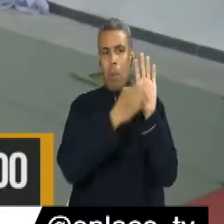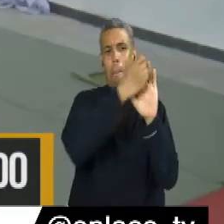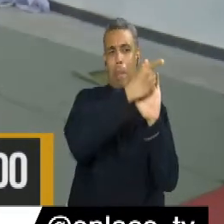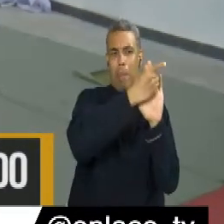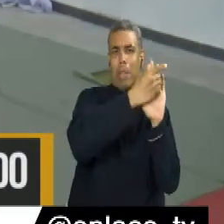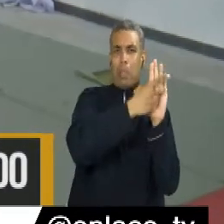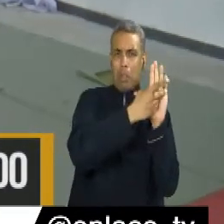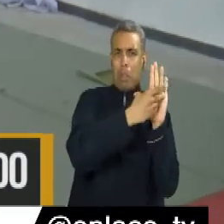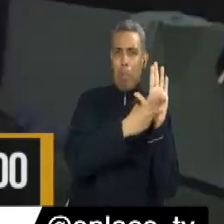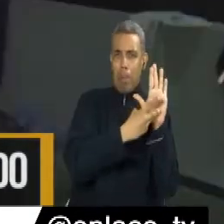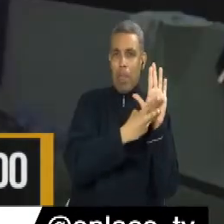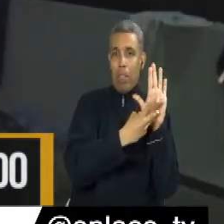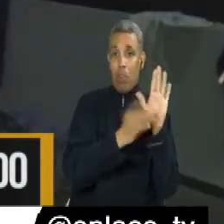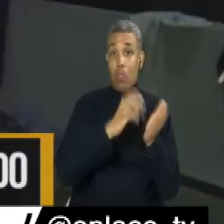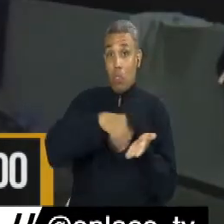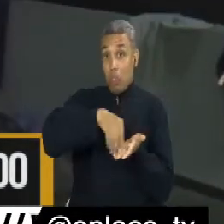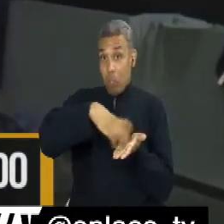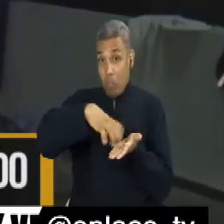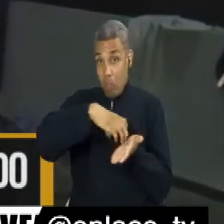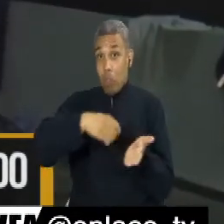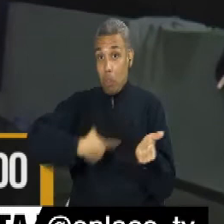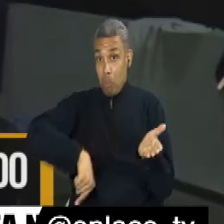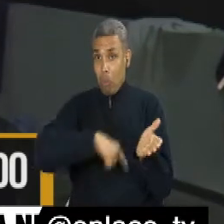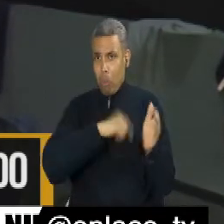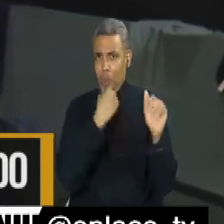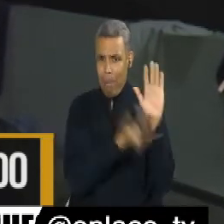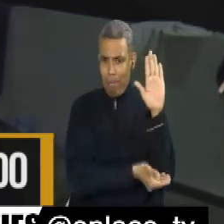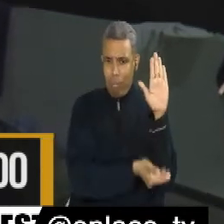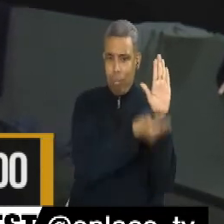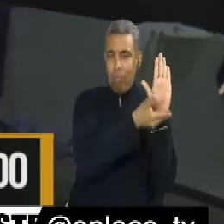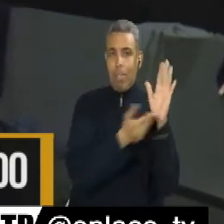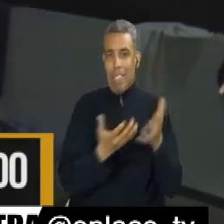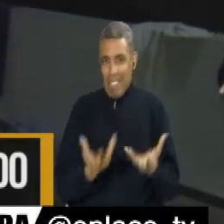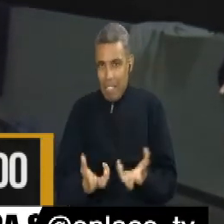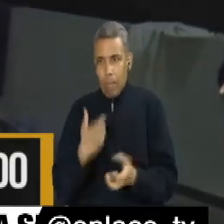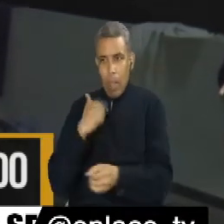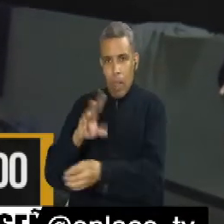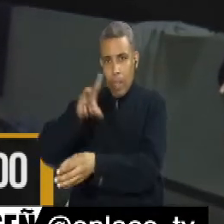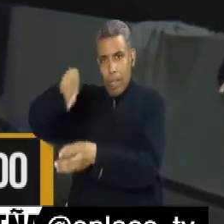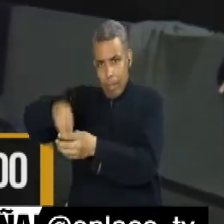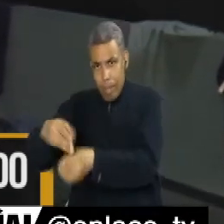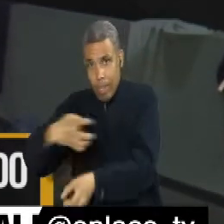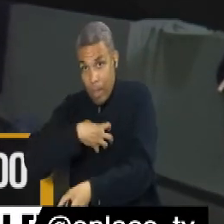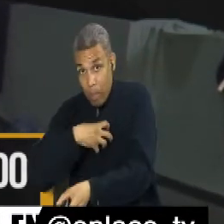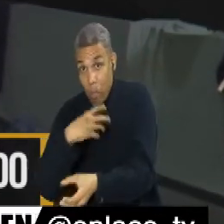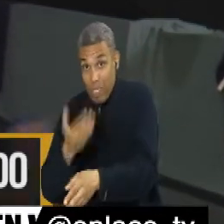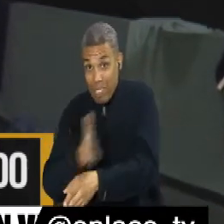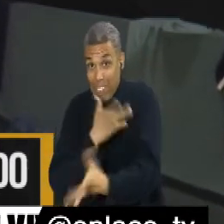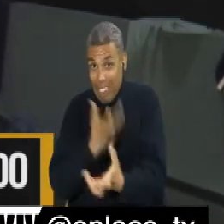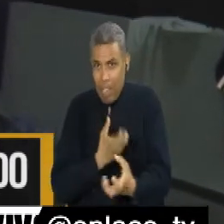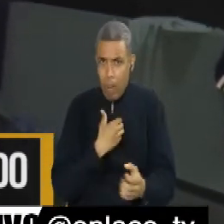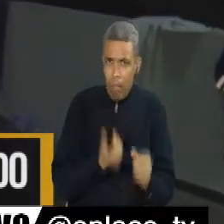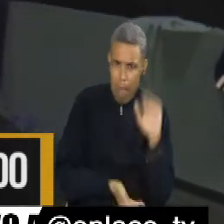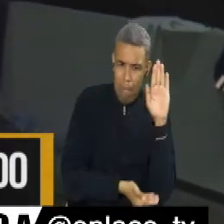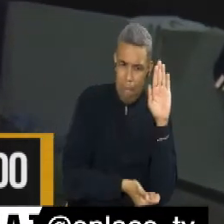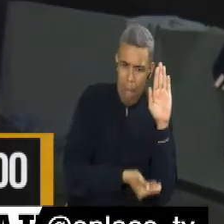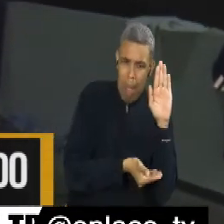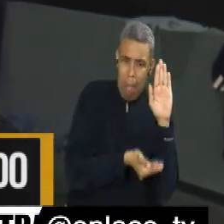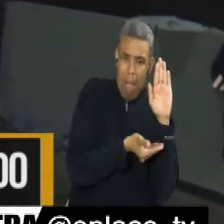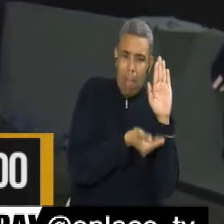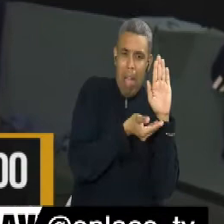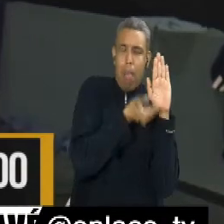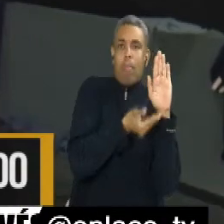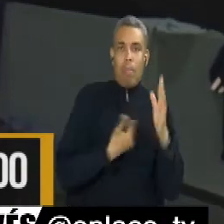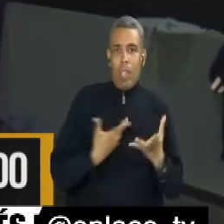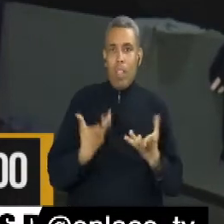el objetivo de ir al campamento de entreno y buscar el ranking departamental. Ese ranking nos da para el